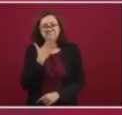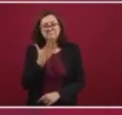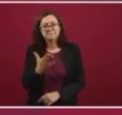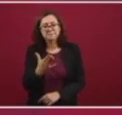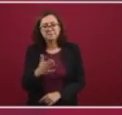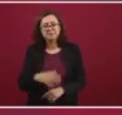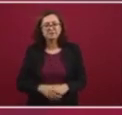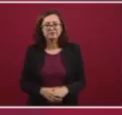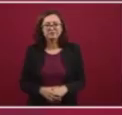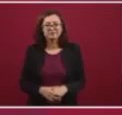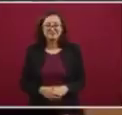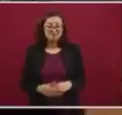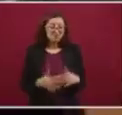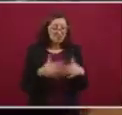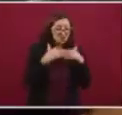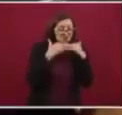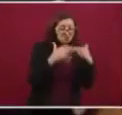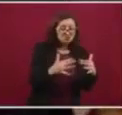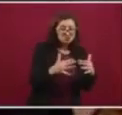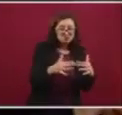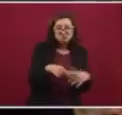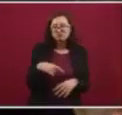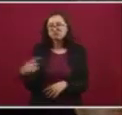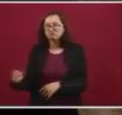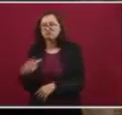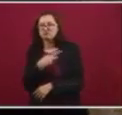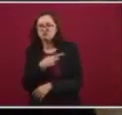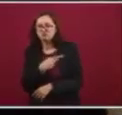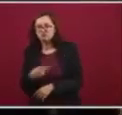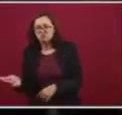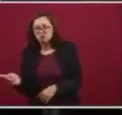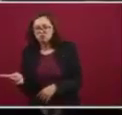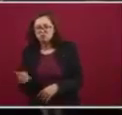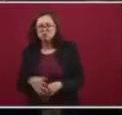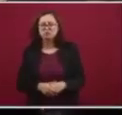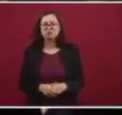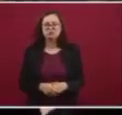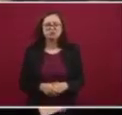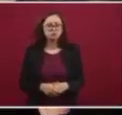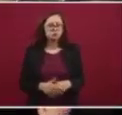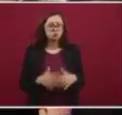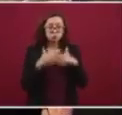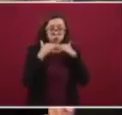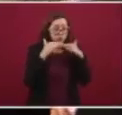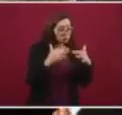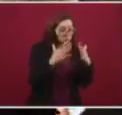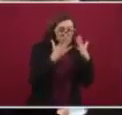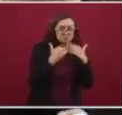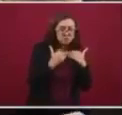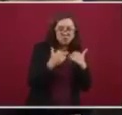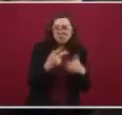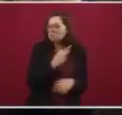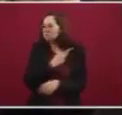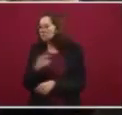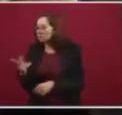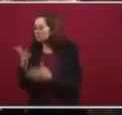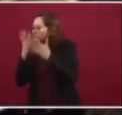Donde hay corrupción, hay pobreza. Donde no hay corrupción, no hay